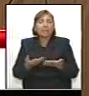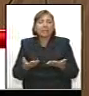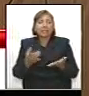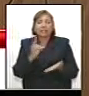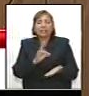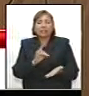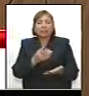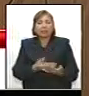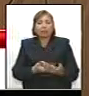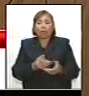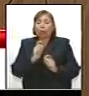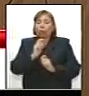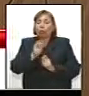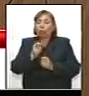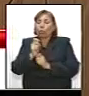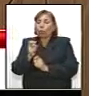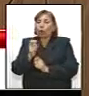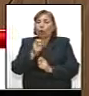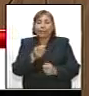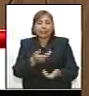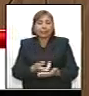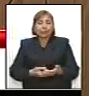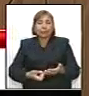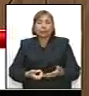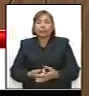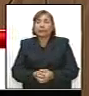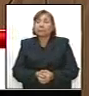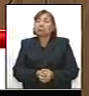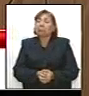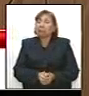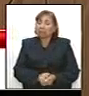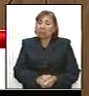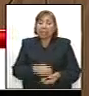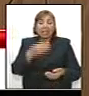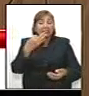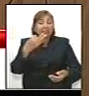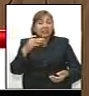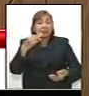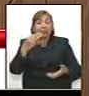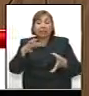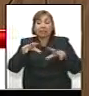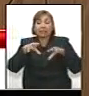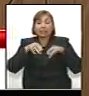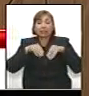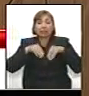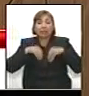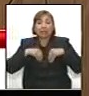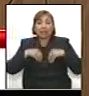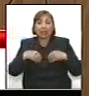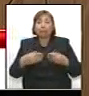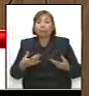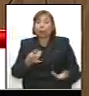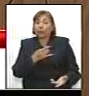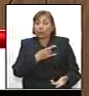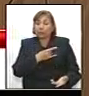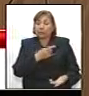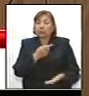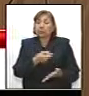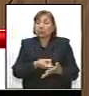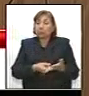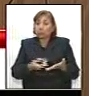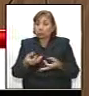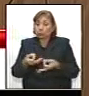C, las donaciones de cualquier naturaleza y de fuente lícita, siempre que sean aceptadas por la universidad; D, los recursos